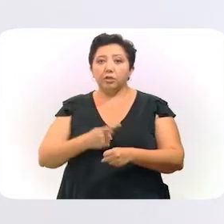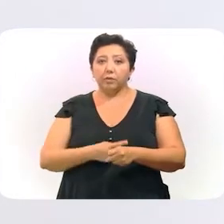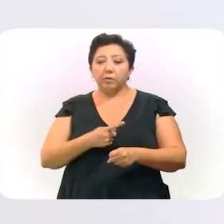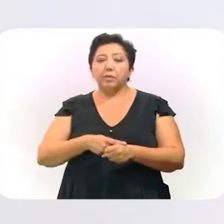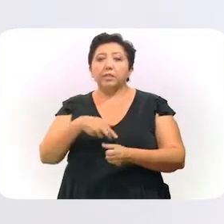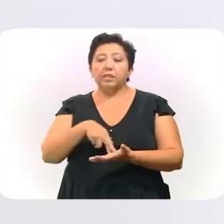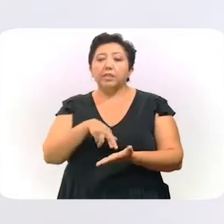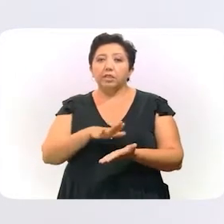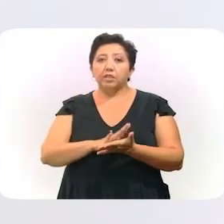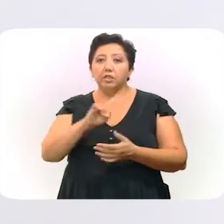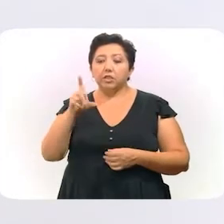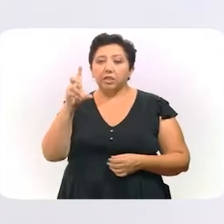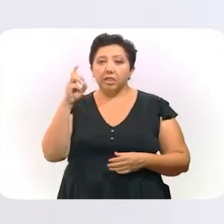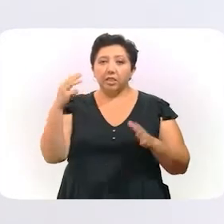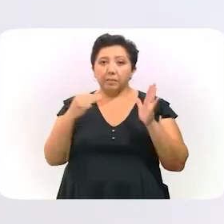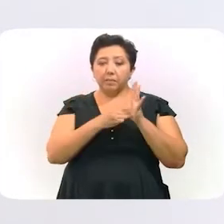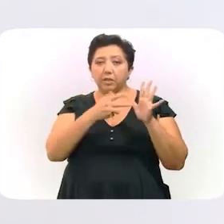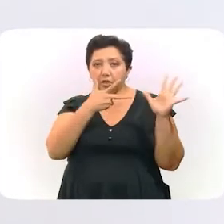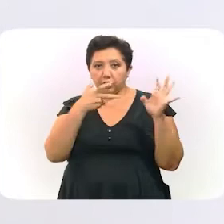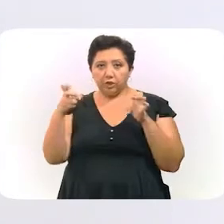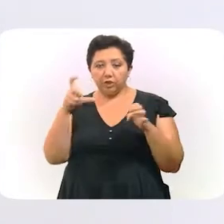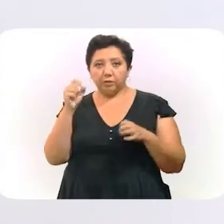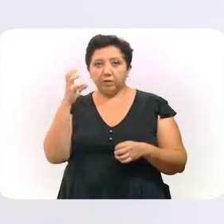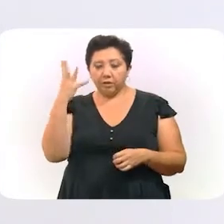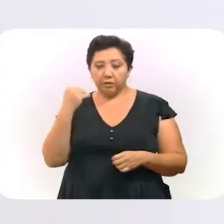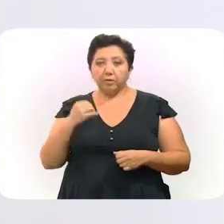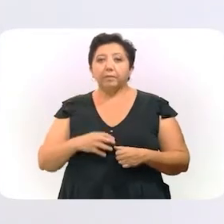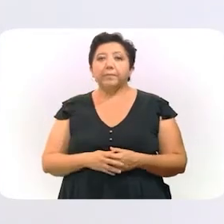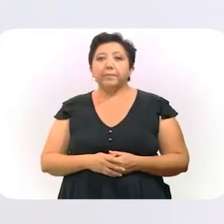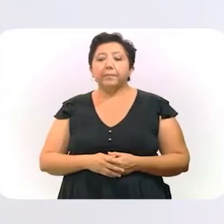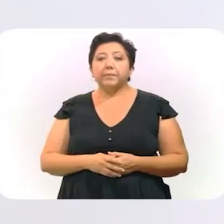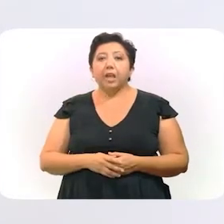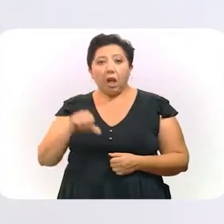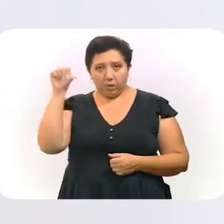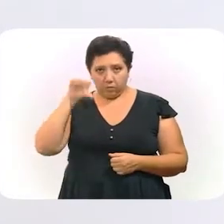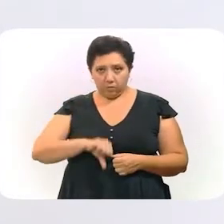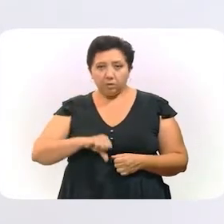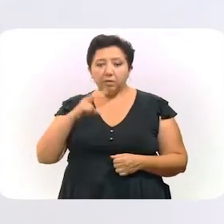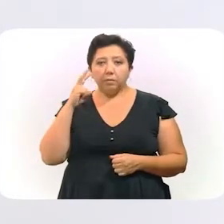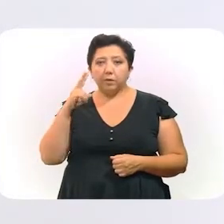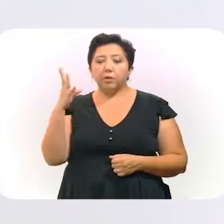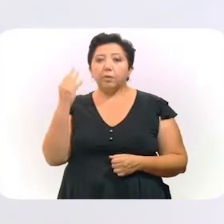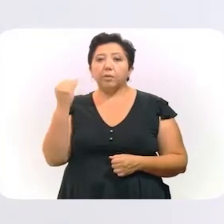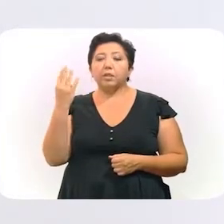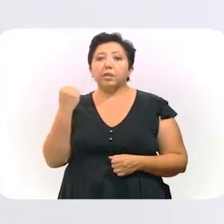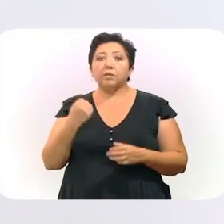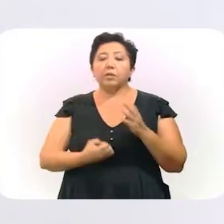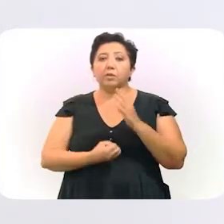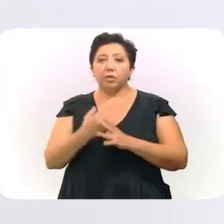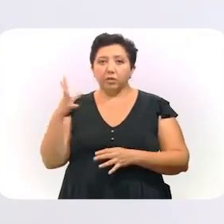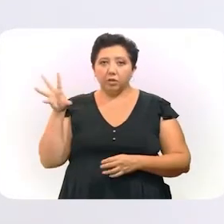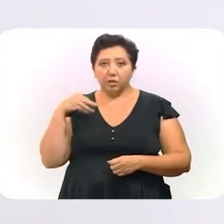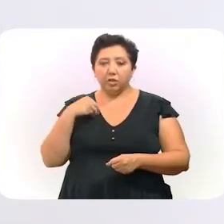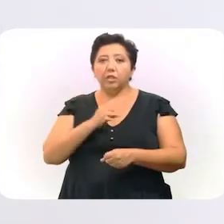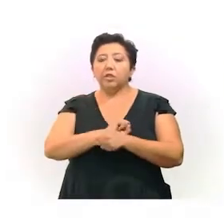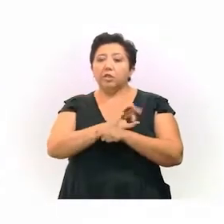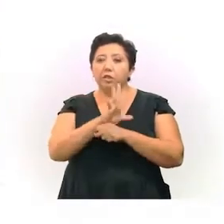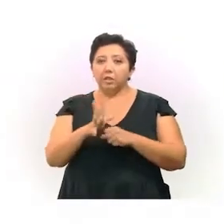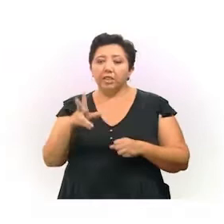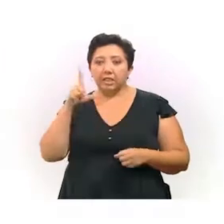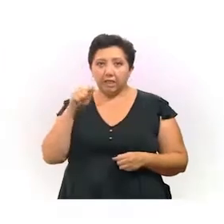contagios registrados, que son 30.829. Hoy se detectaron 99 nuevos contagios de